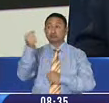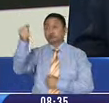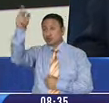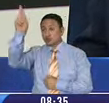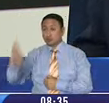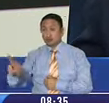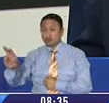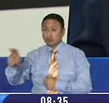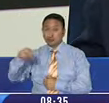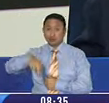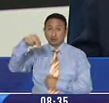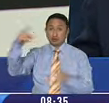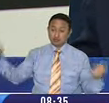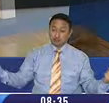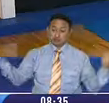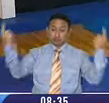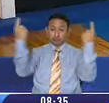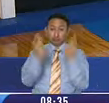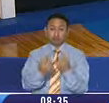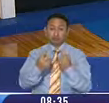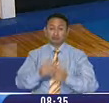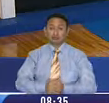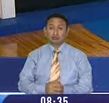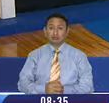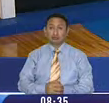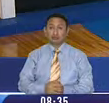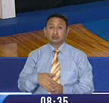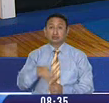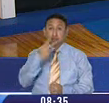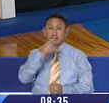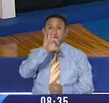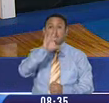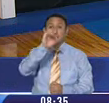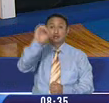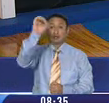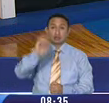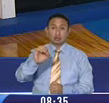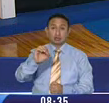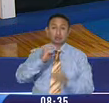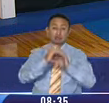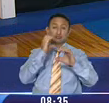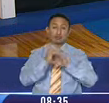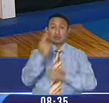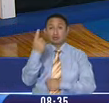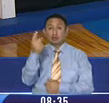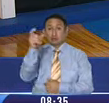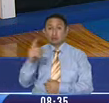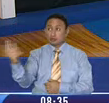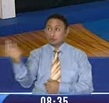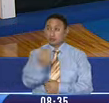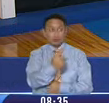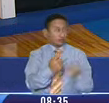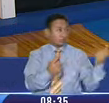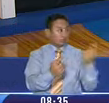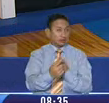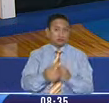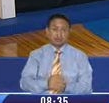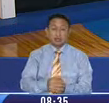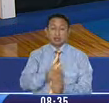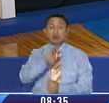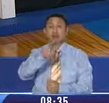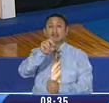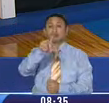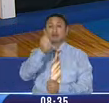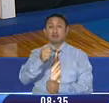de Quito hacia el norte, ahora que venía acá a la entrevista, el 90% transportan a una sola persona. Y lo mismo pasa de los valles, de